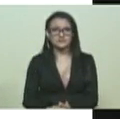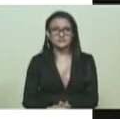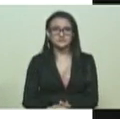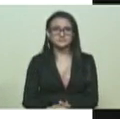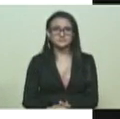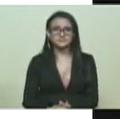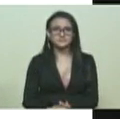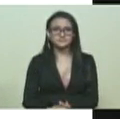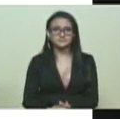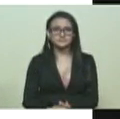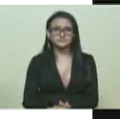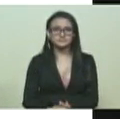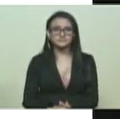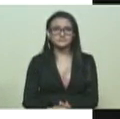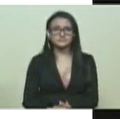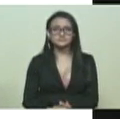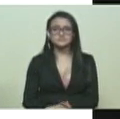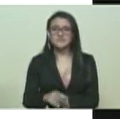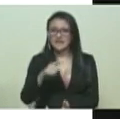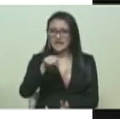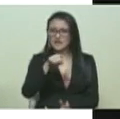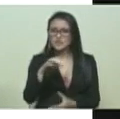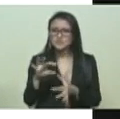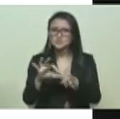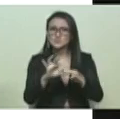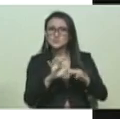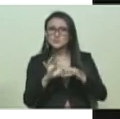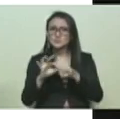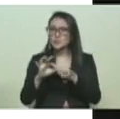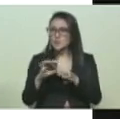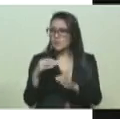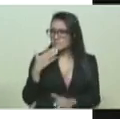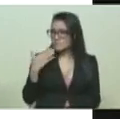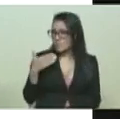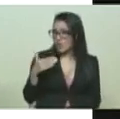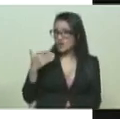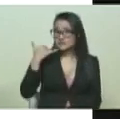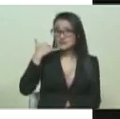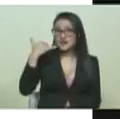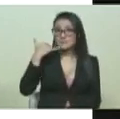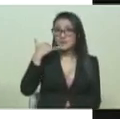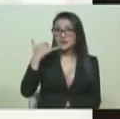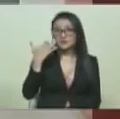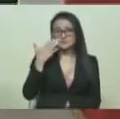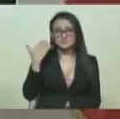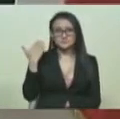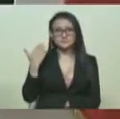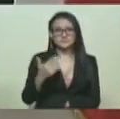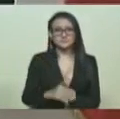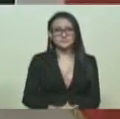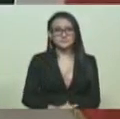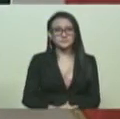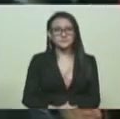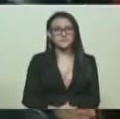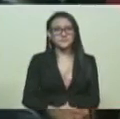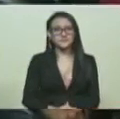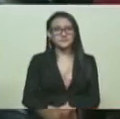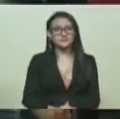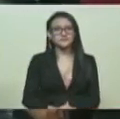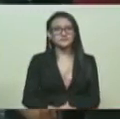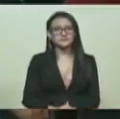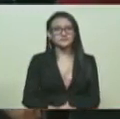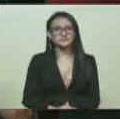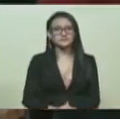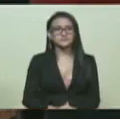Todas estas tienen vínculos de llamadas recientes. Retrocedo un momento, por favor. Llamadas